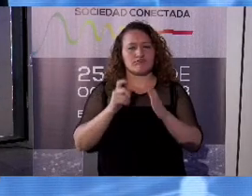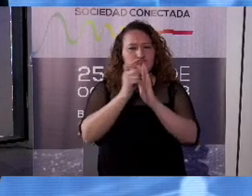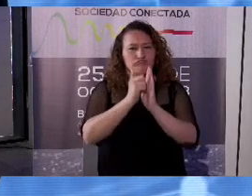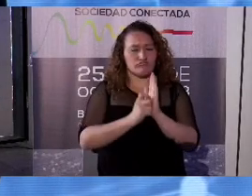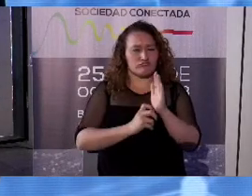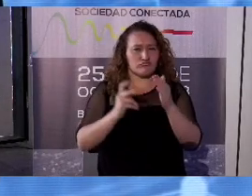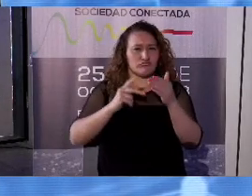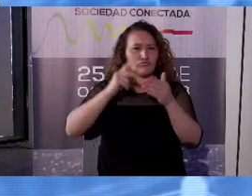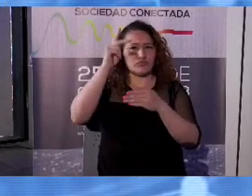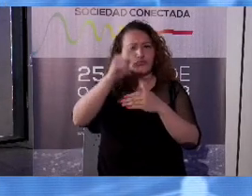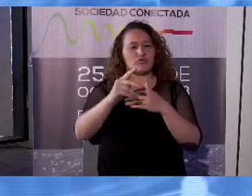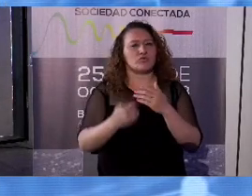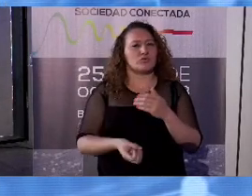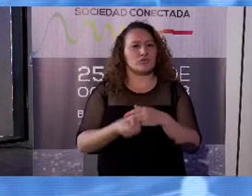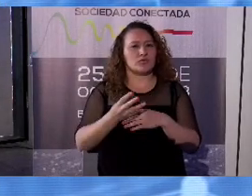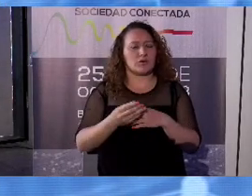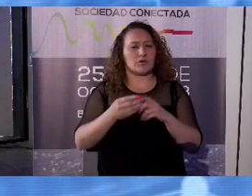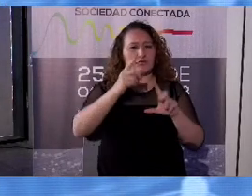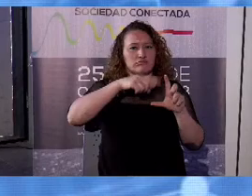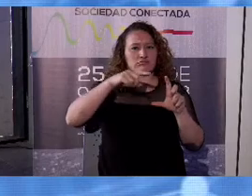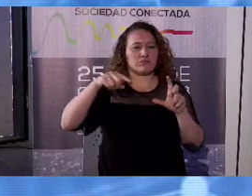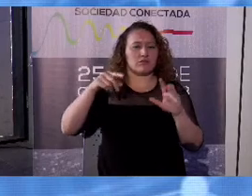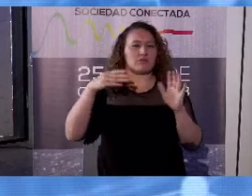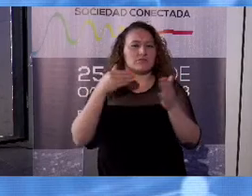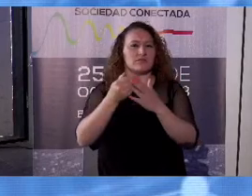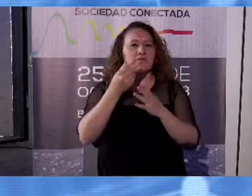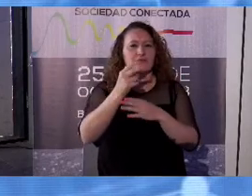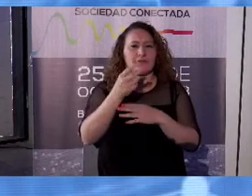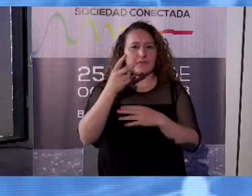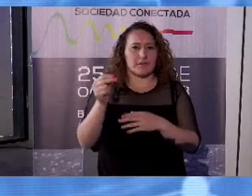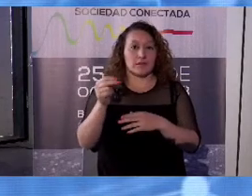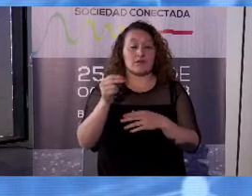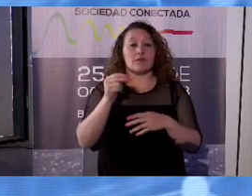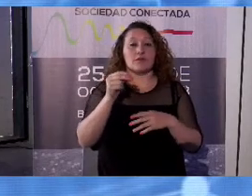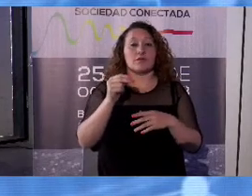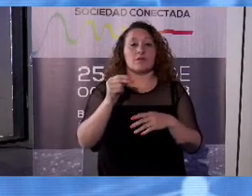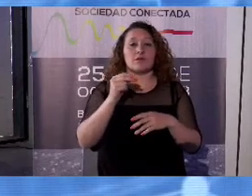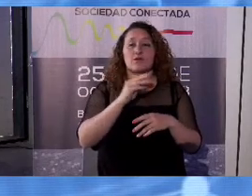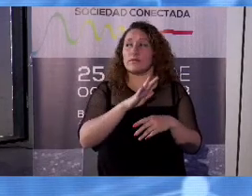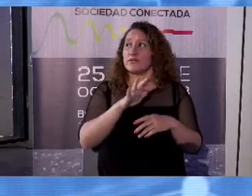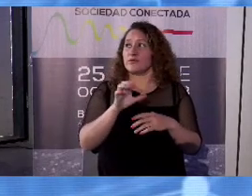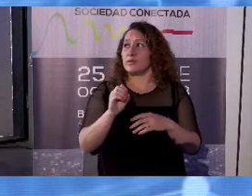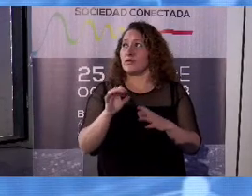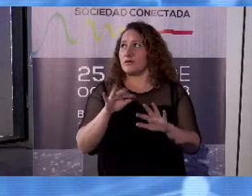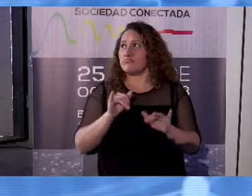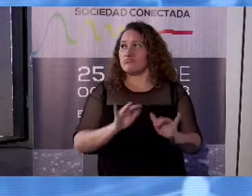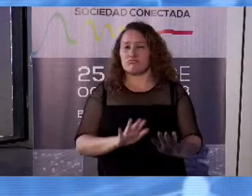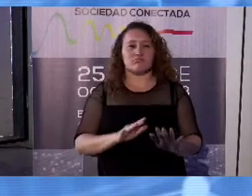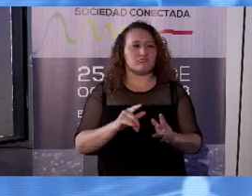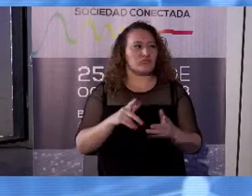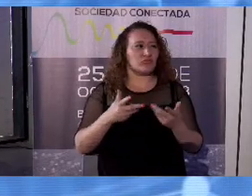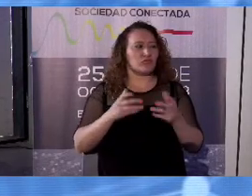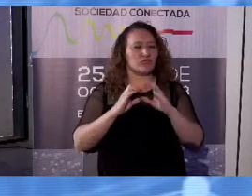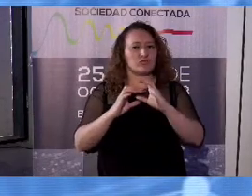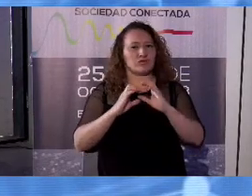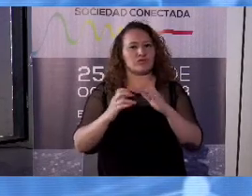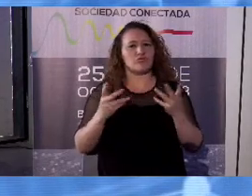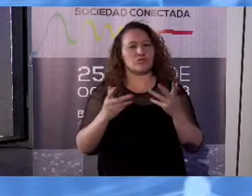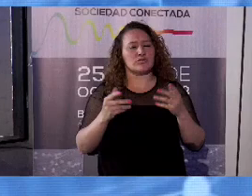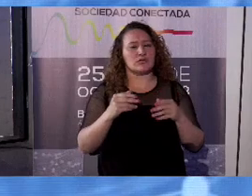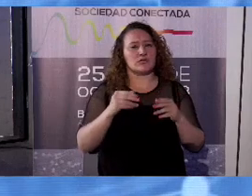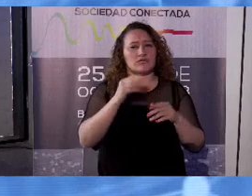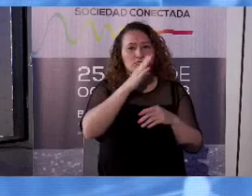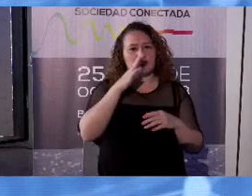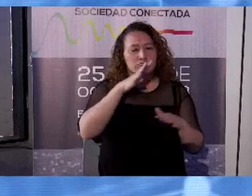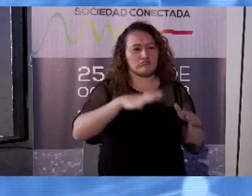Deer decho de banda al 2020 la introducción de la banda de 450 y me voy a detener que es en las comunicaciones Sas Rurales y